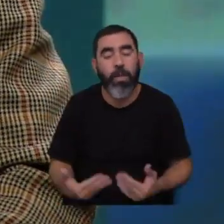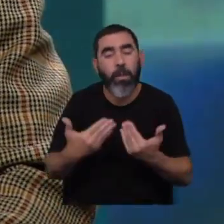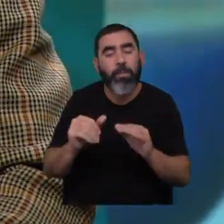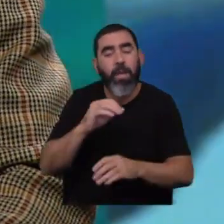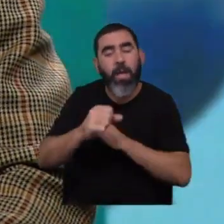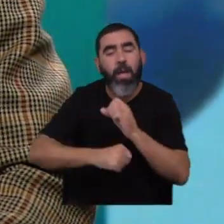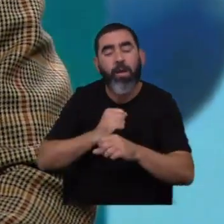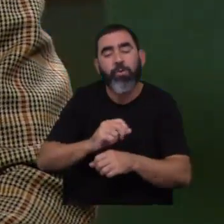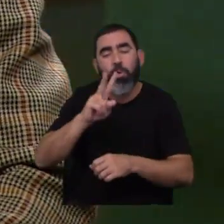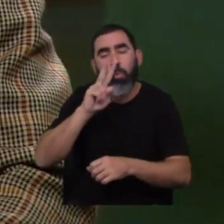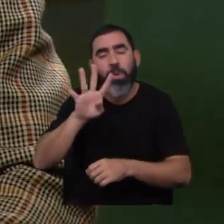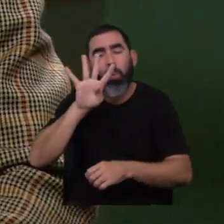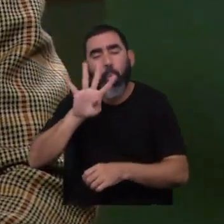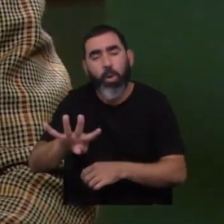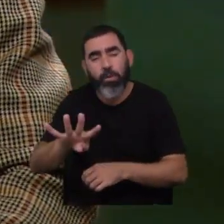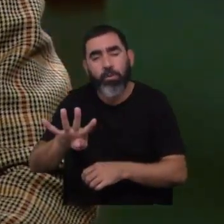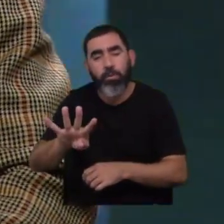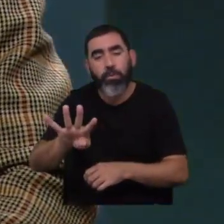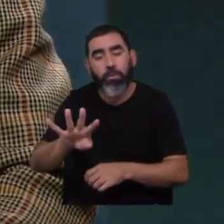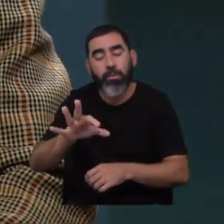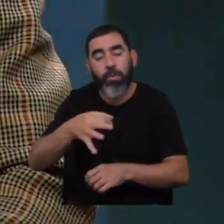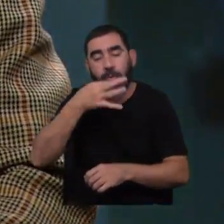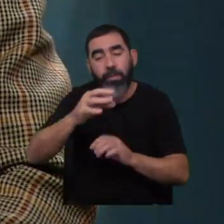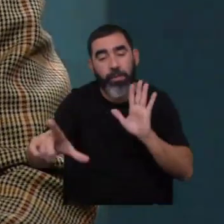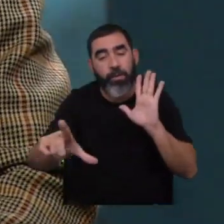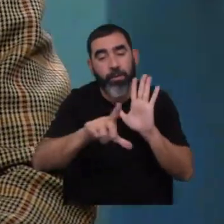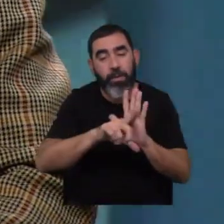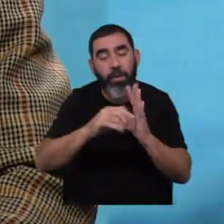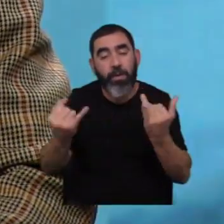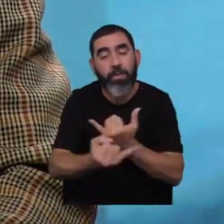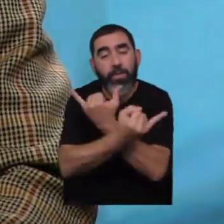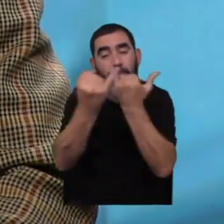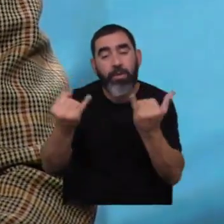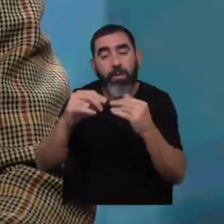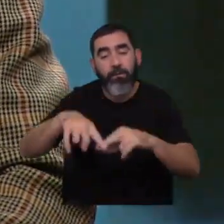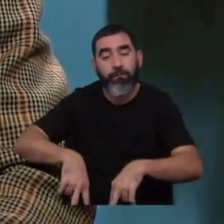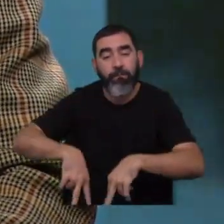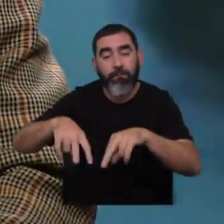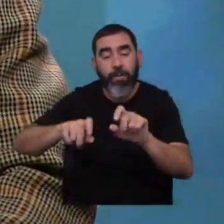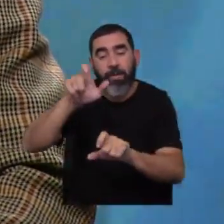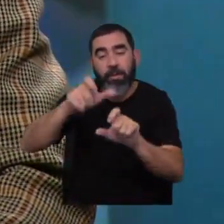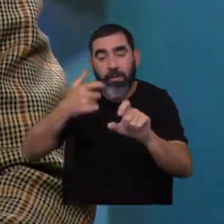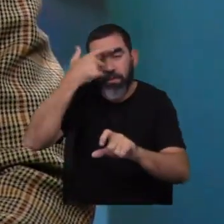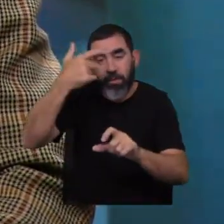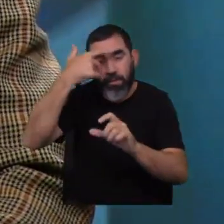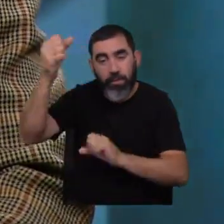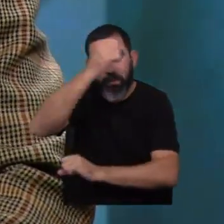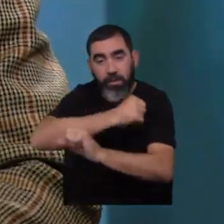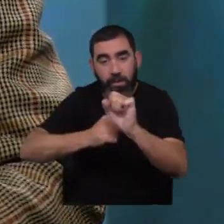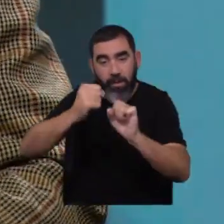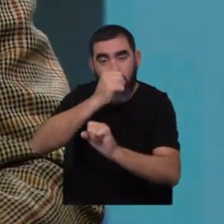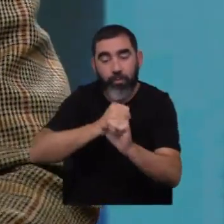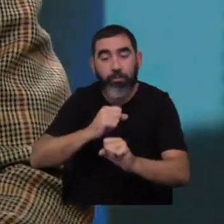el año 2004, cuando se declara vía una ley el Día del Investigador, la Ciencia y la Tecnología, y